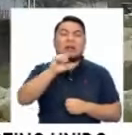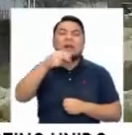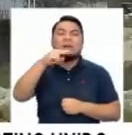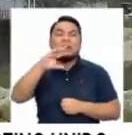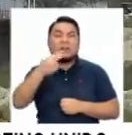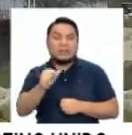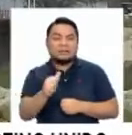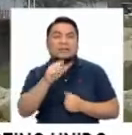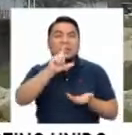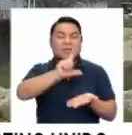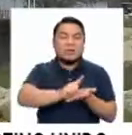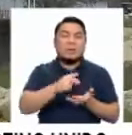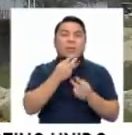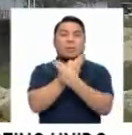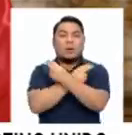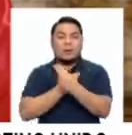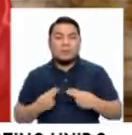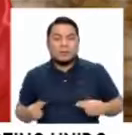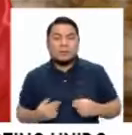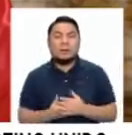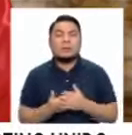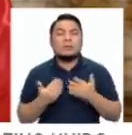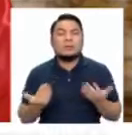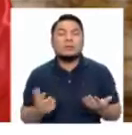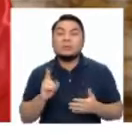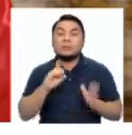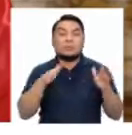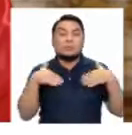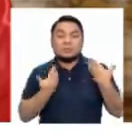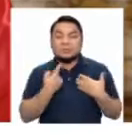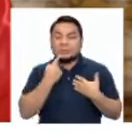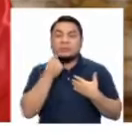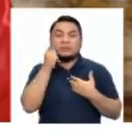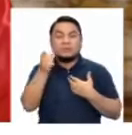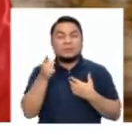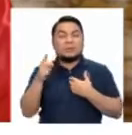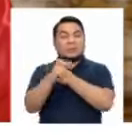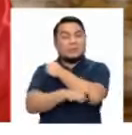Lima, Ica y Huancavelica. No podemos estar en nuestro país